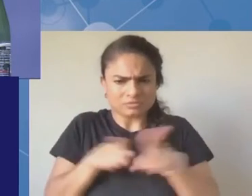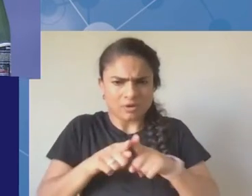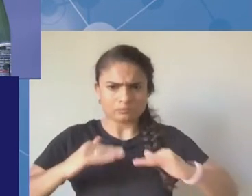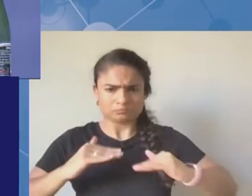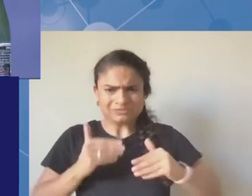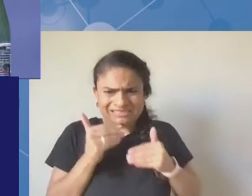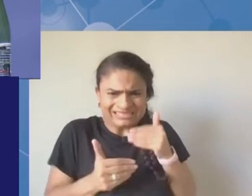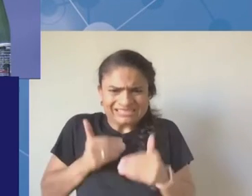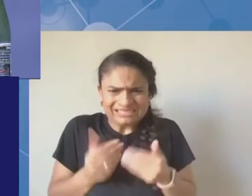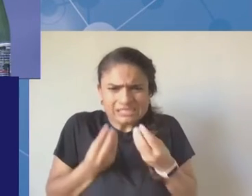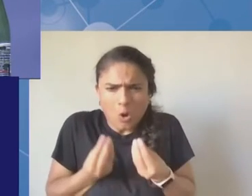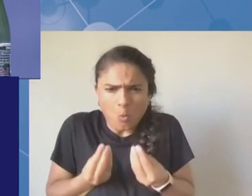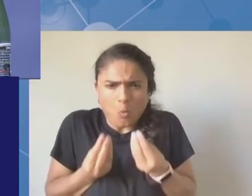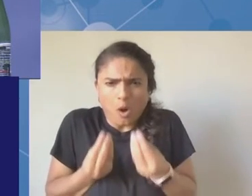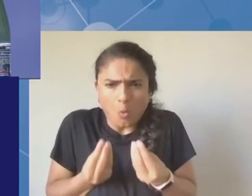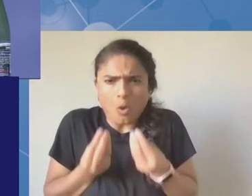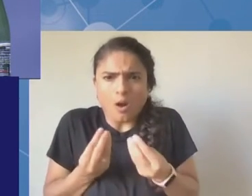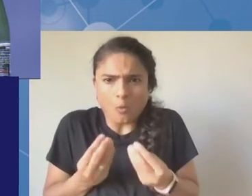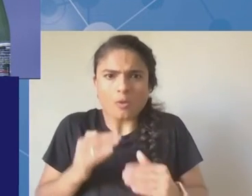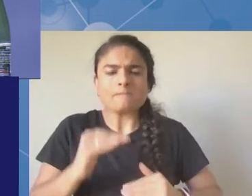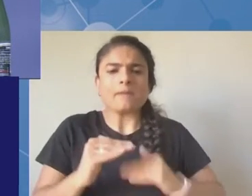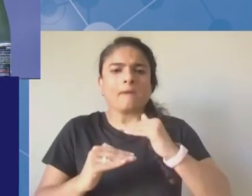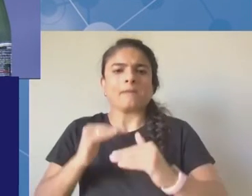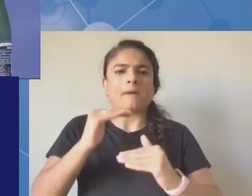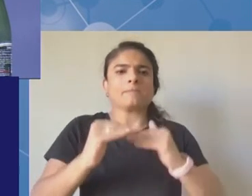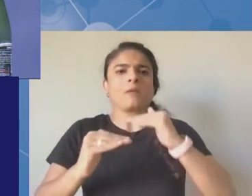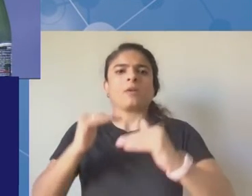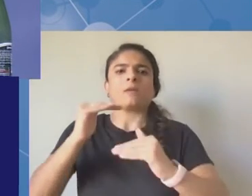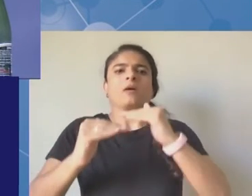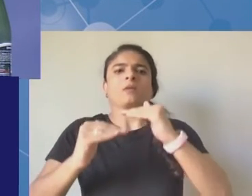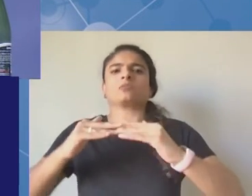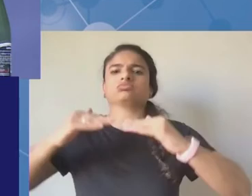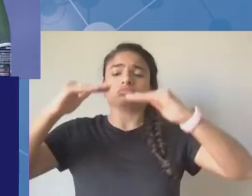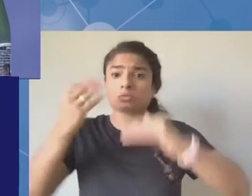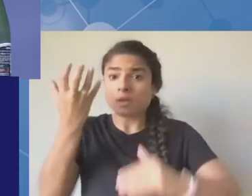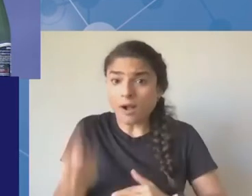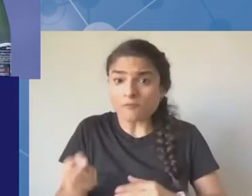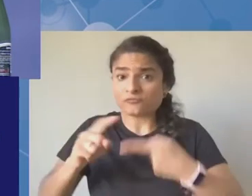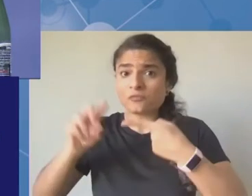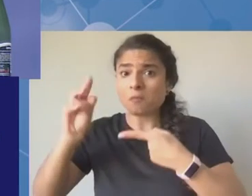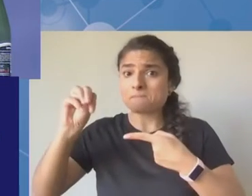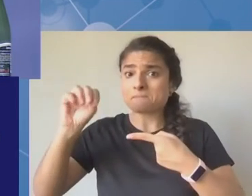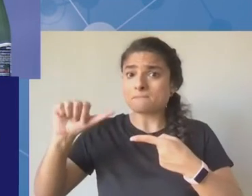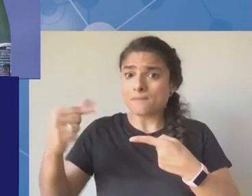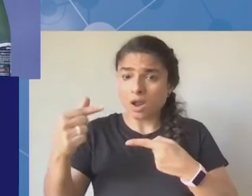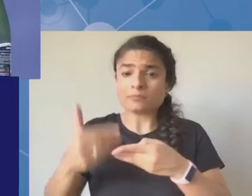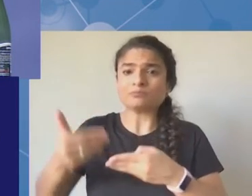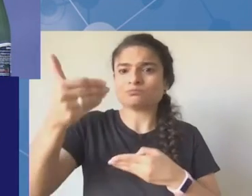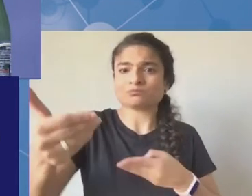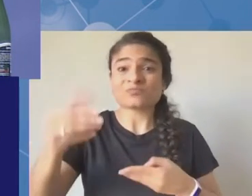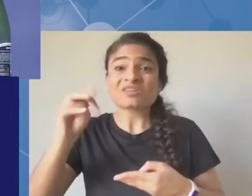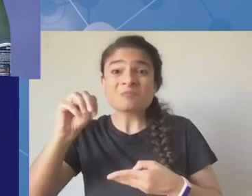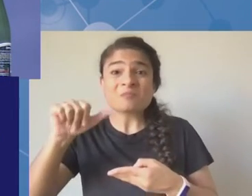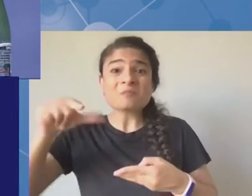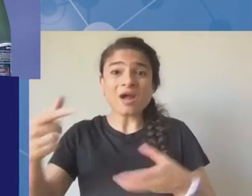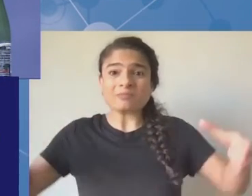que el año que viene será uno de los temas sobre el cual hablaremos en una de las sesiones principales, tal como lo